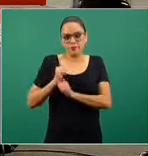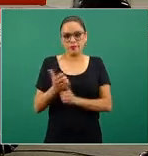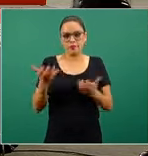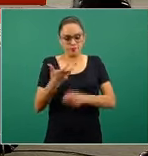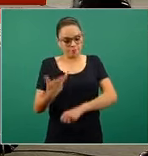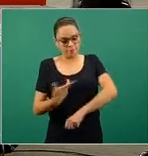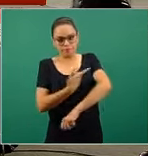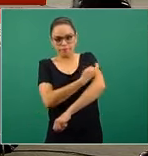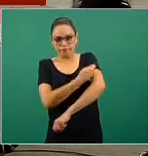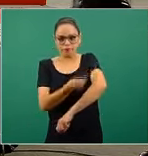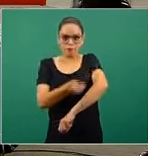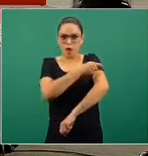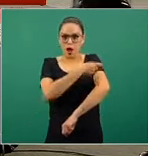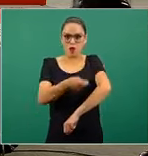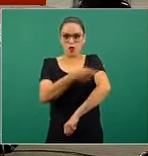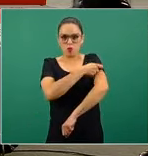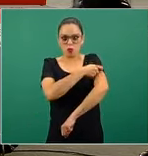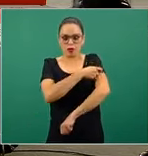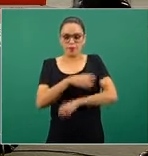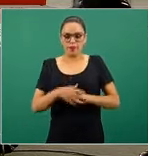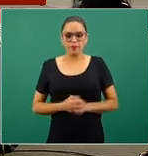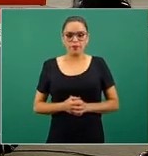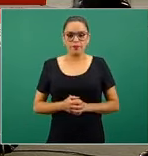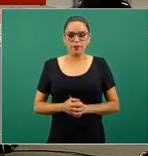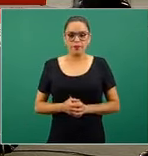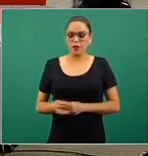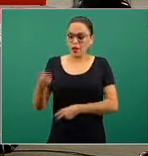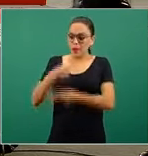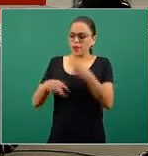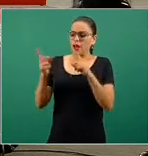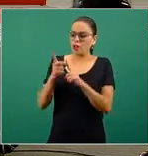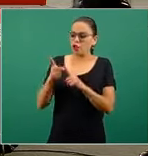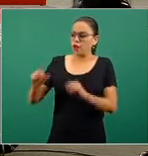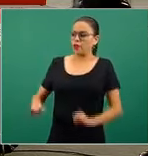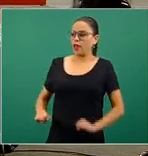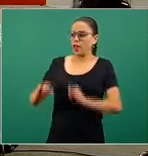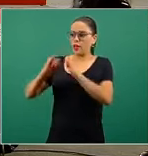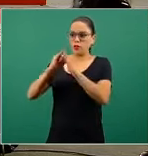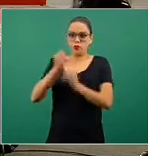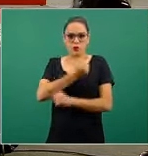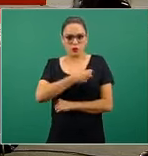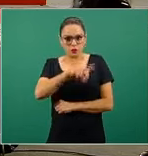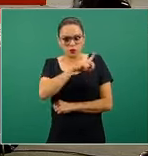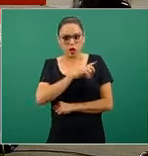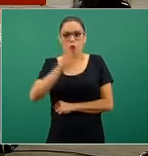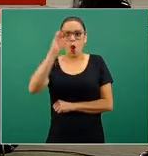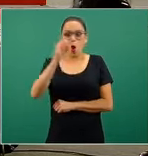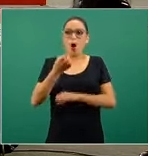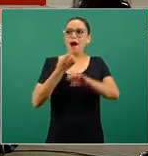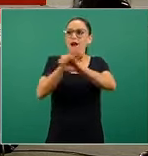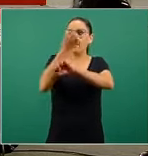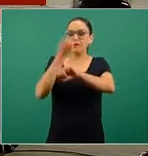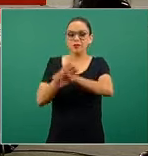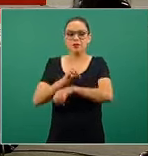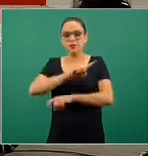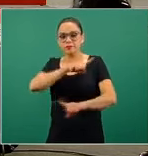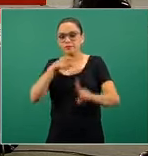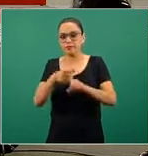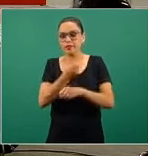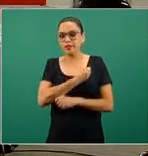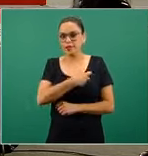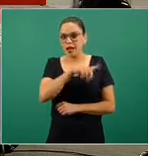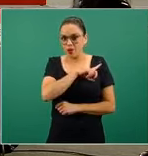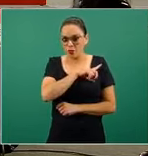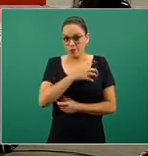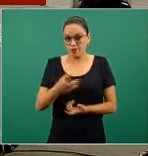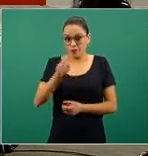o bien de las instituciones nacionales de salud o bien de las secretarías estatales de salud. Entonces, el viernes pasado recordarán que tuvimos